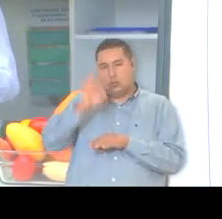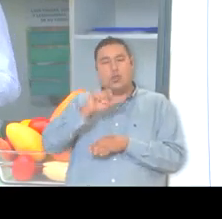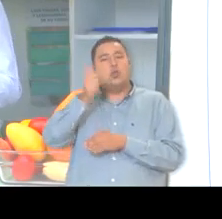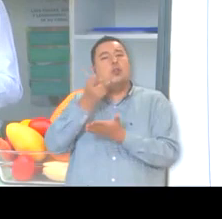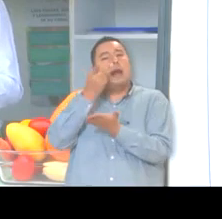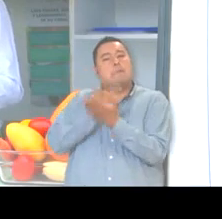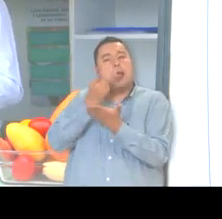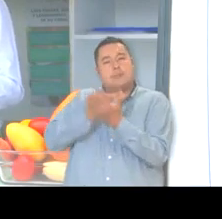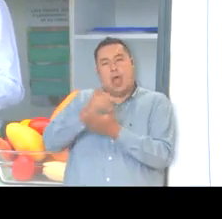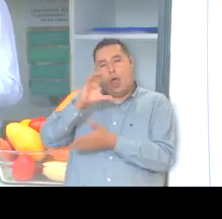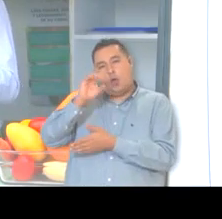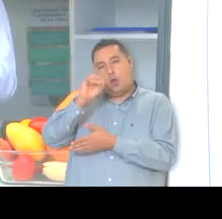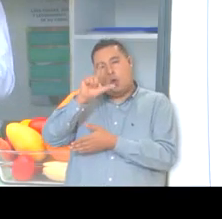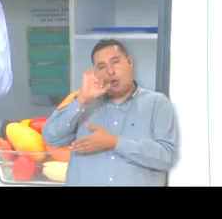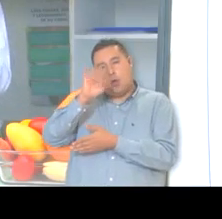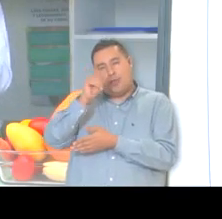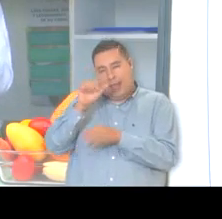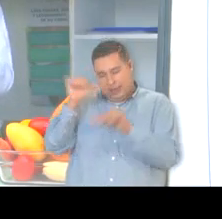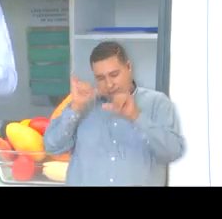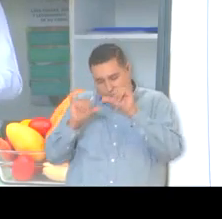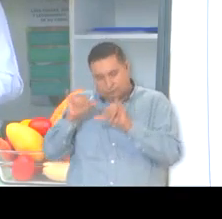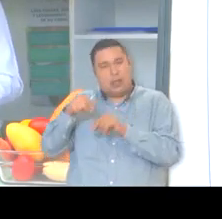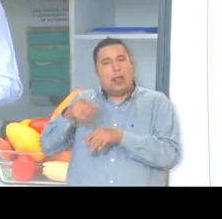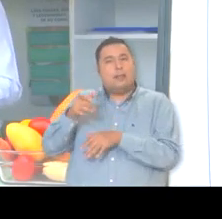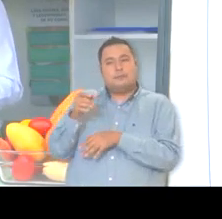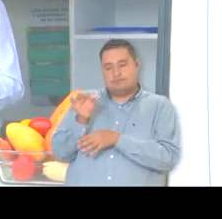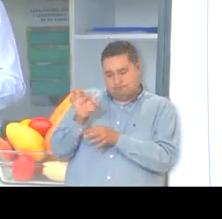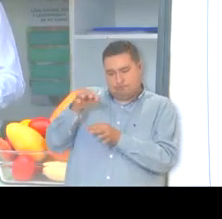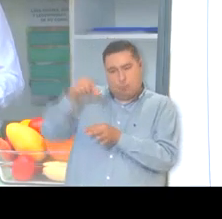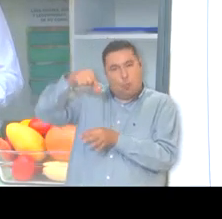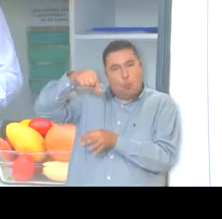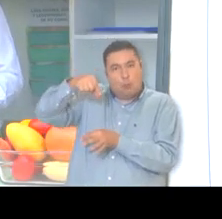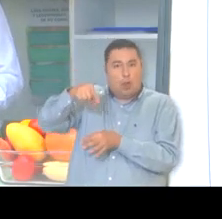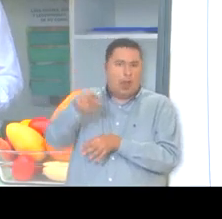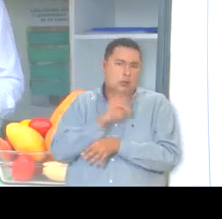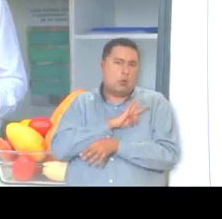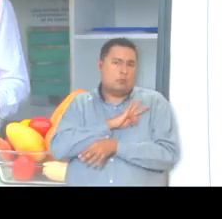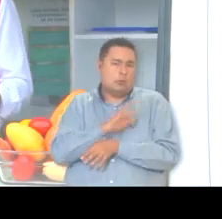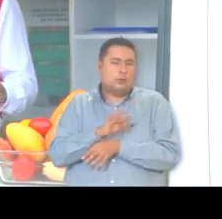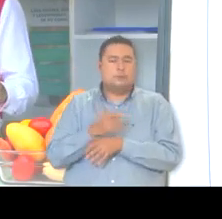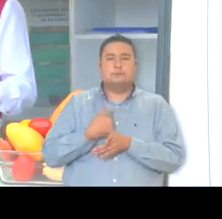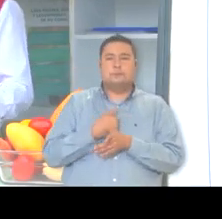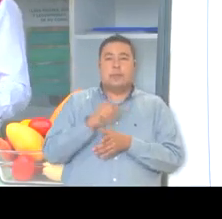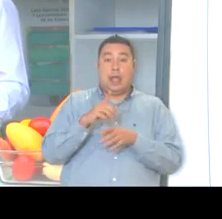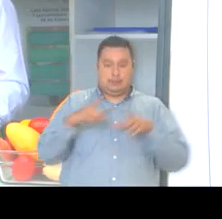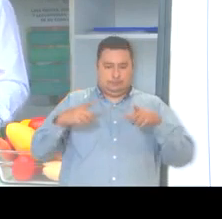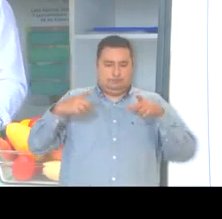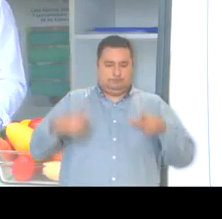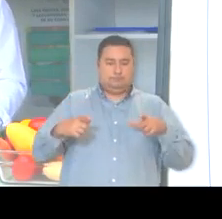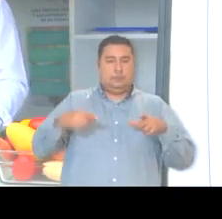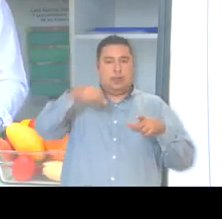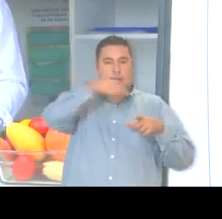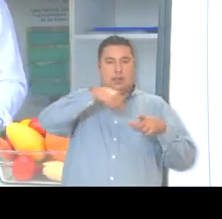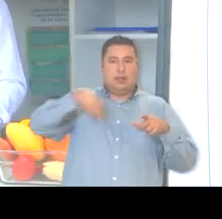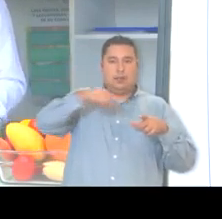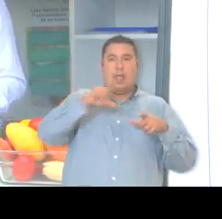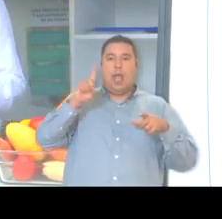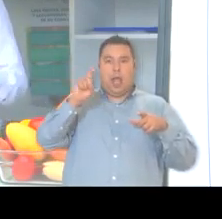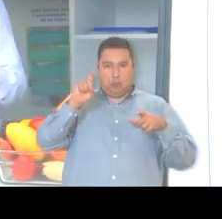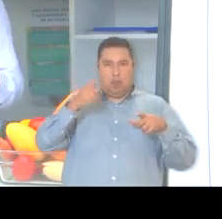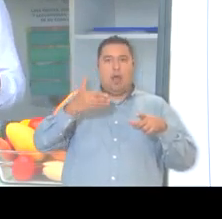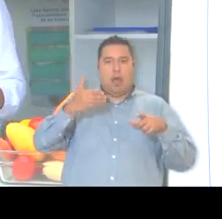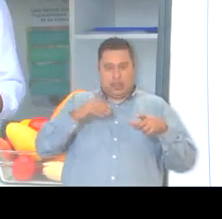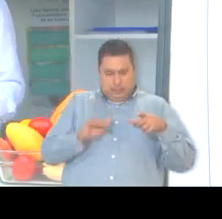coloidal. Yo voy a utilizar la plata coloidal en este caso. Vamos a tener un recipiente prácticamente con el